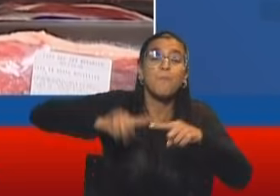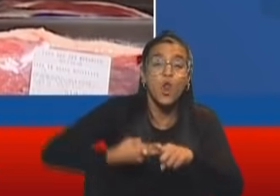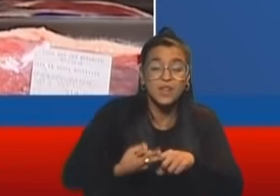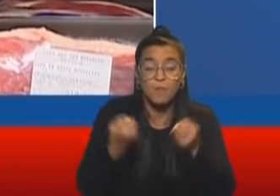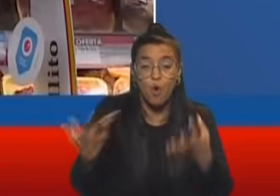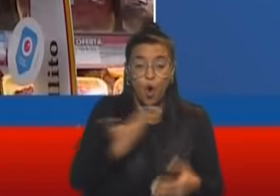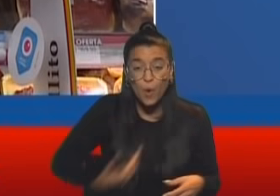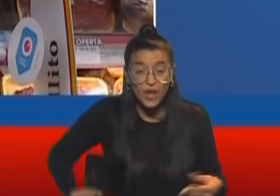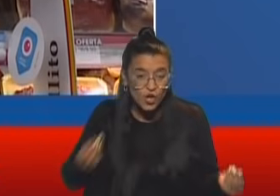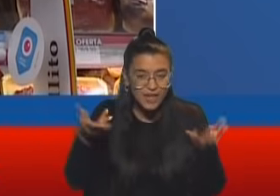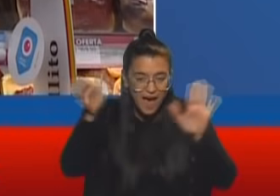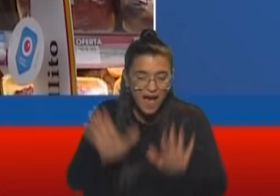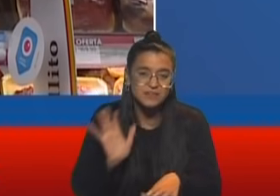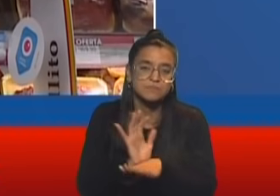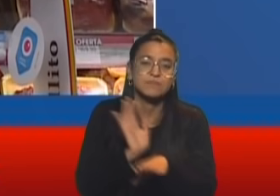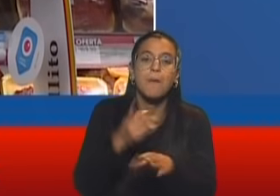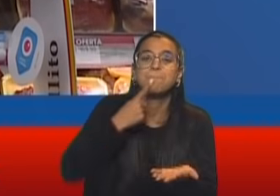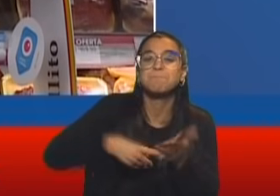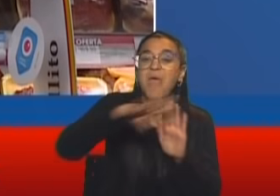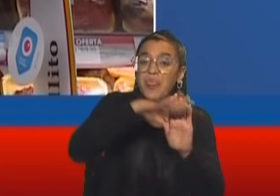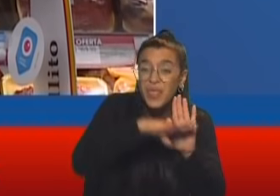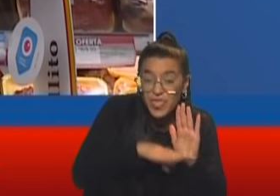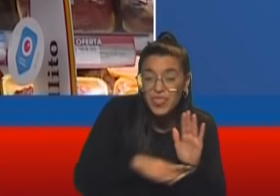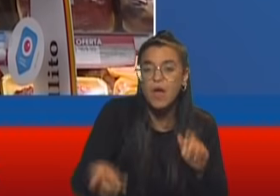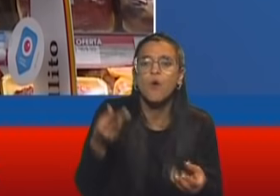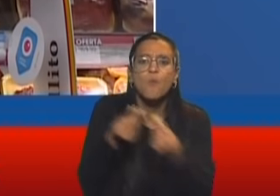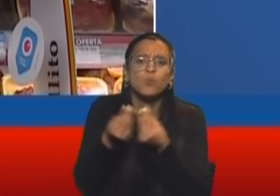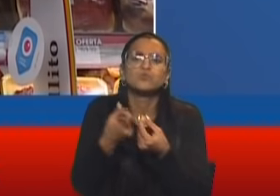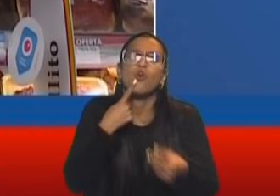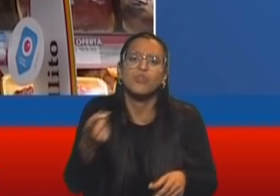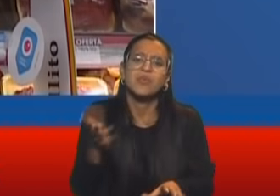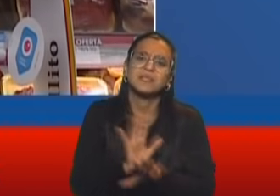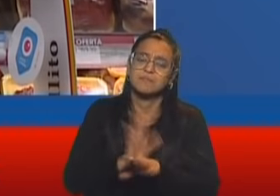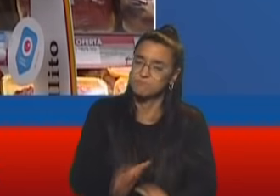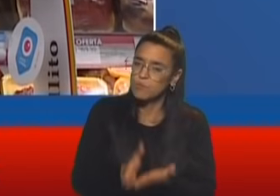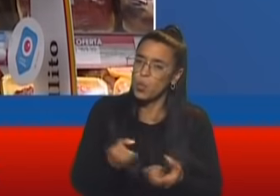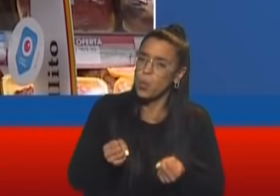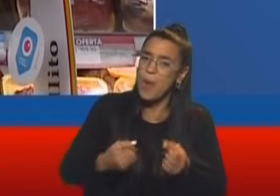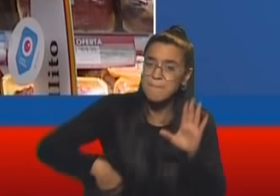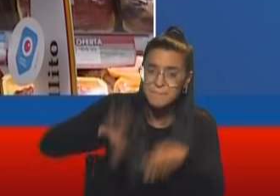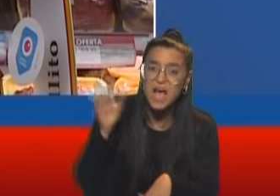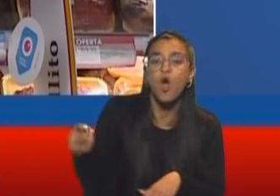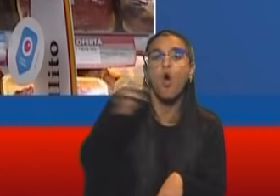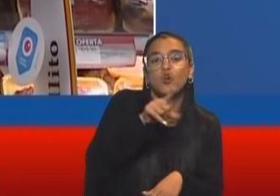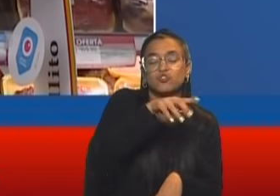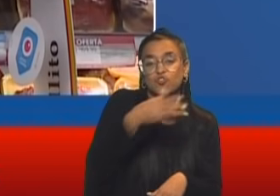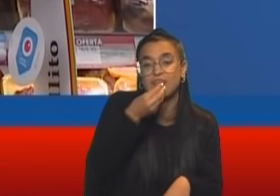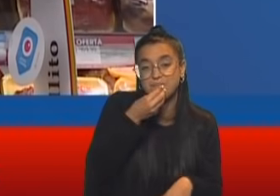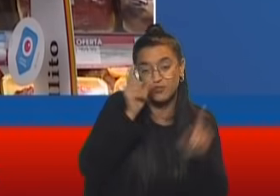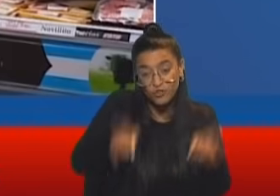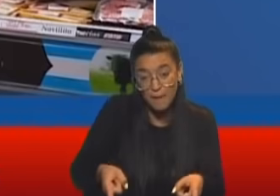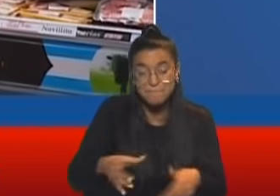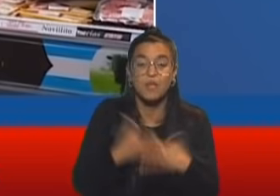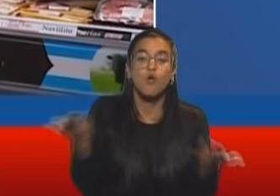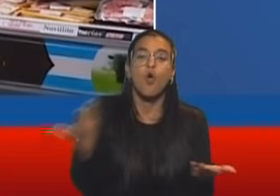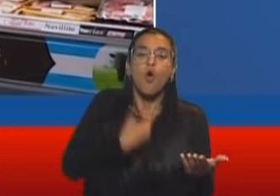que el gobierno hizo fue instrumentar medidas que muchos están demandándole que se instrumente, que sean un poco más duras, que se instrumente también en otro tipo de alimentos. Cuando